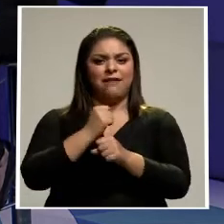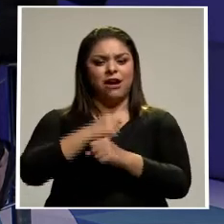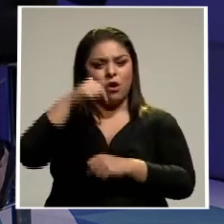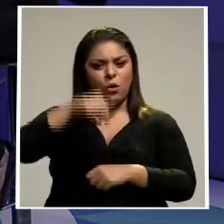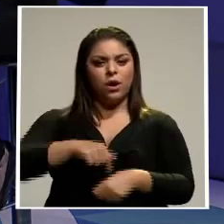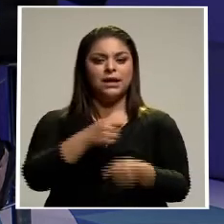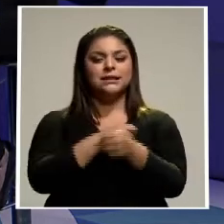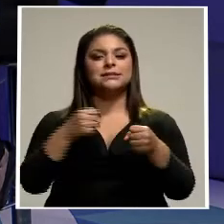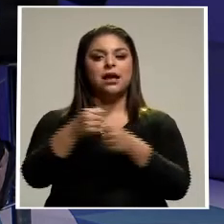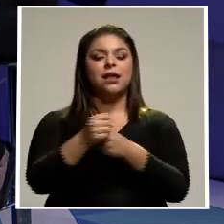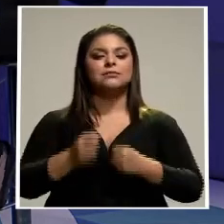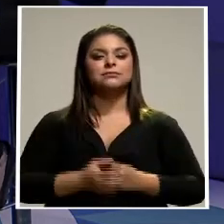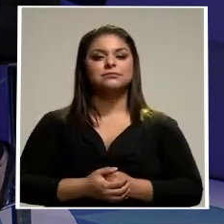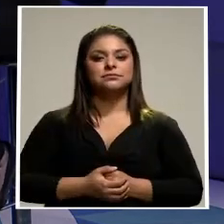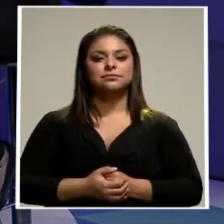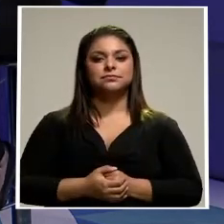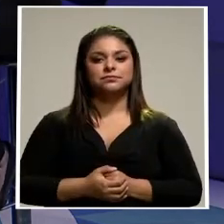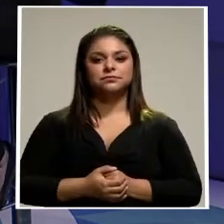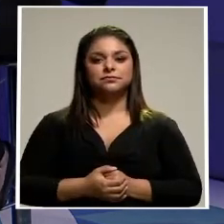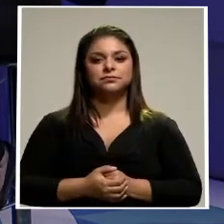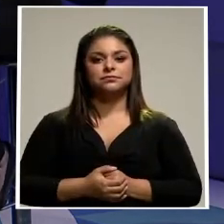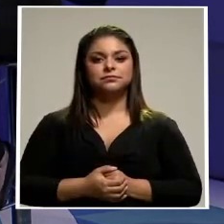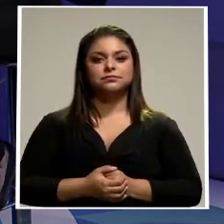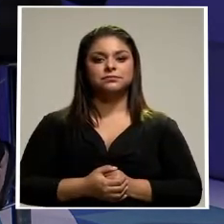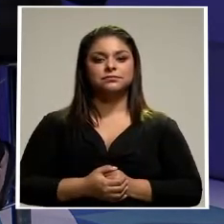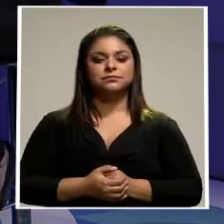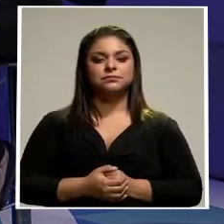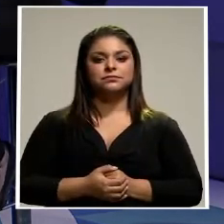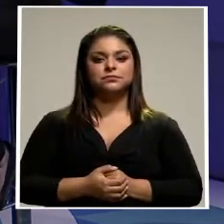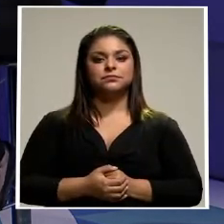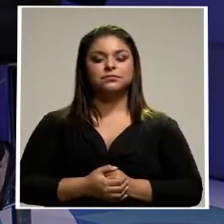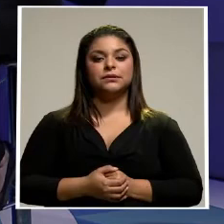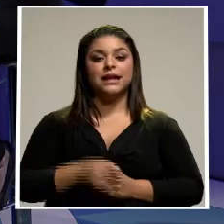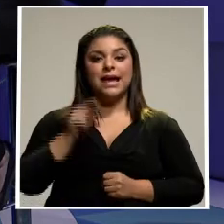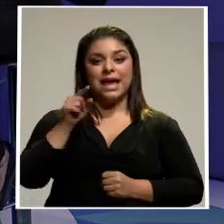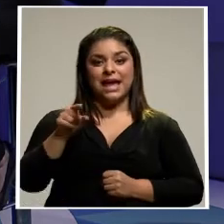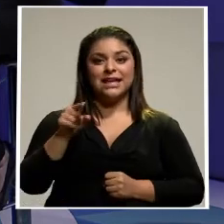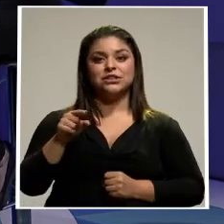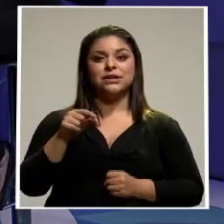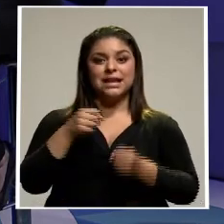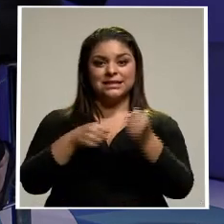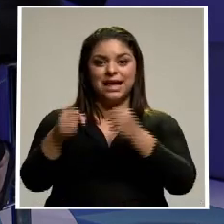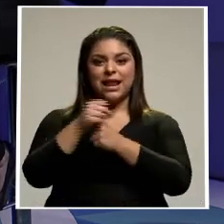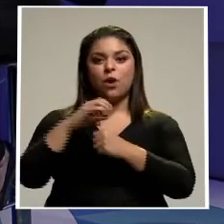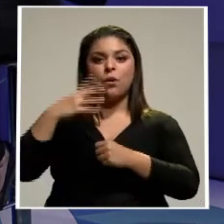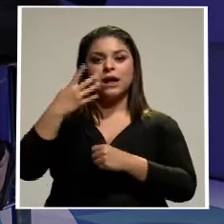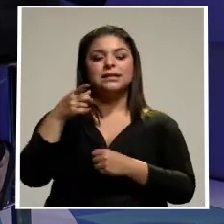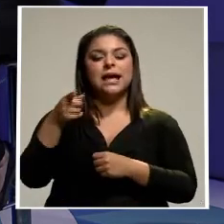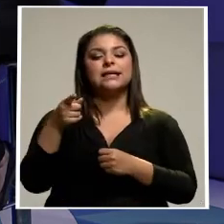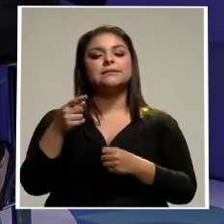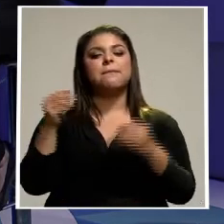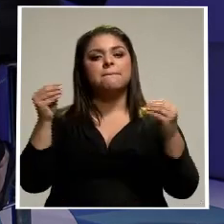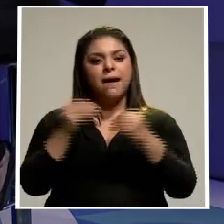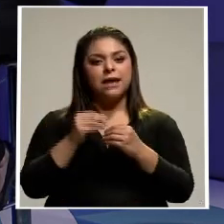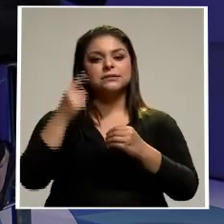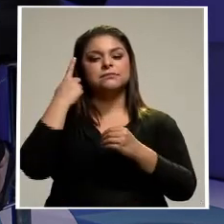la sala? Bueno, el grueso del trabajo hoy de la sala es para la gente común, para el ciudadano